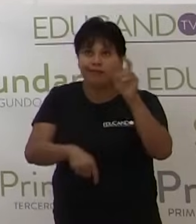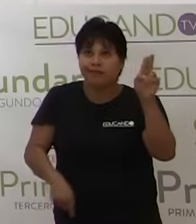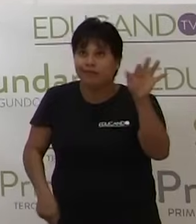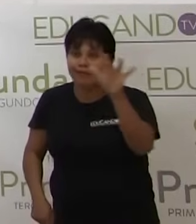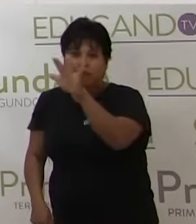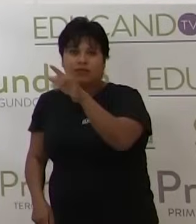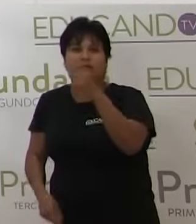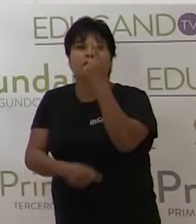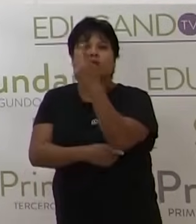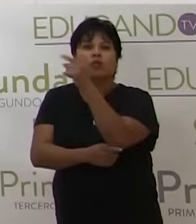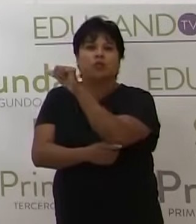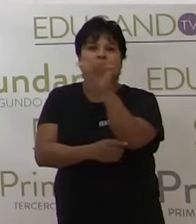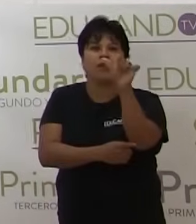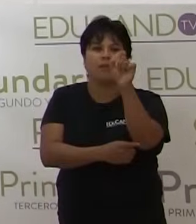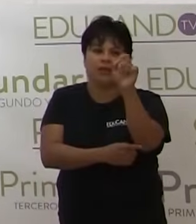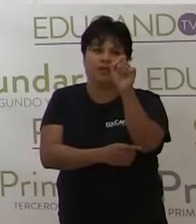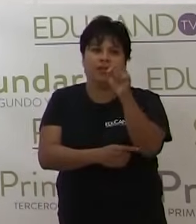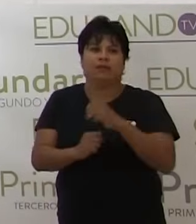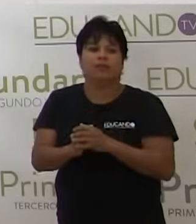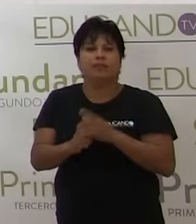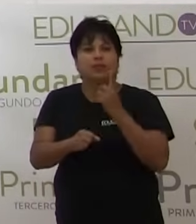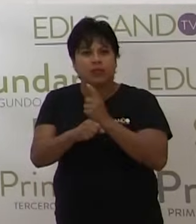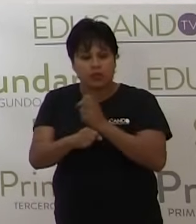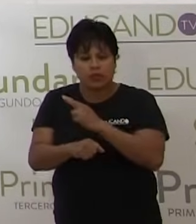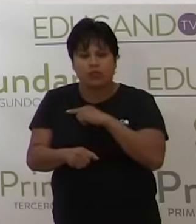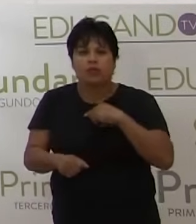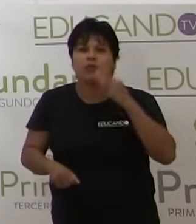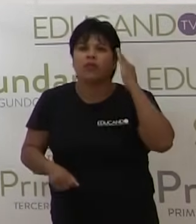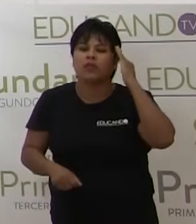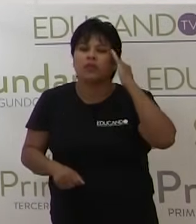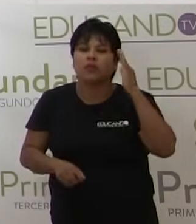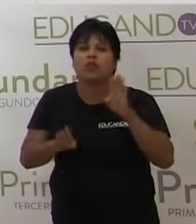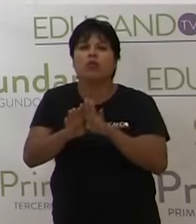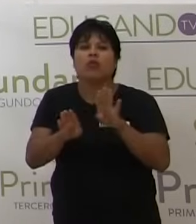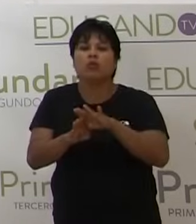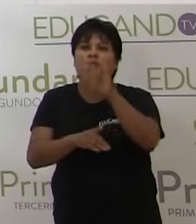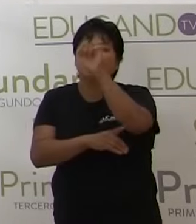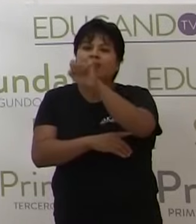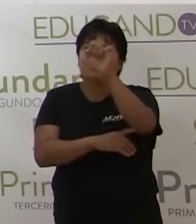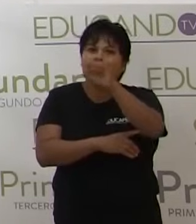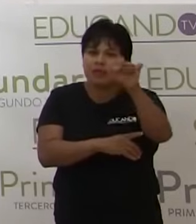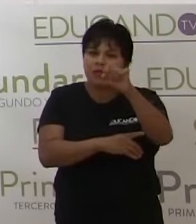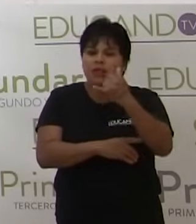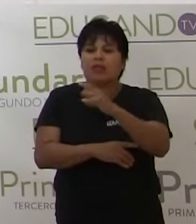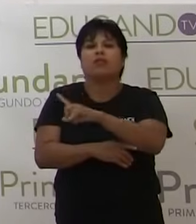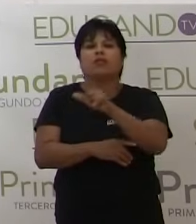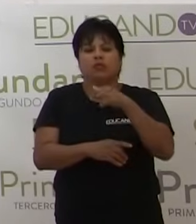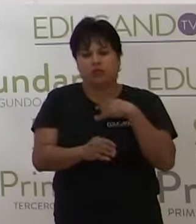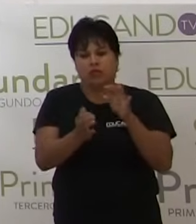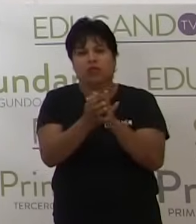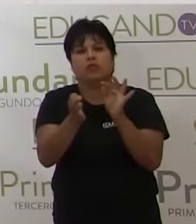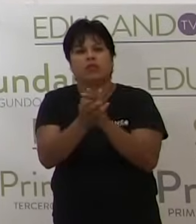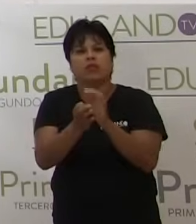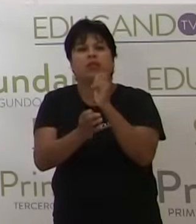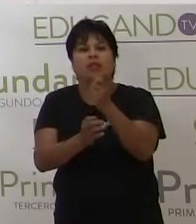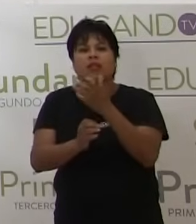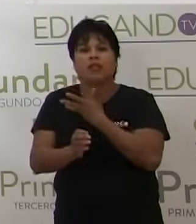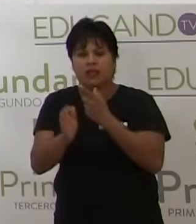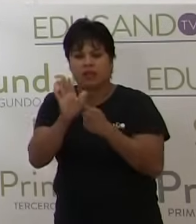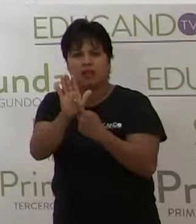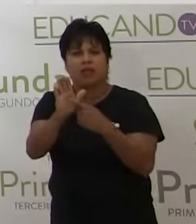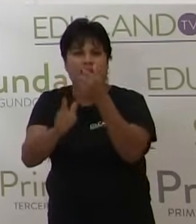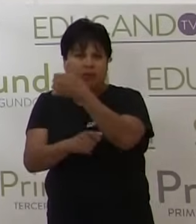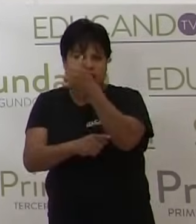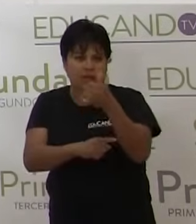uno al 20 primero vamos a conocer Cómo se escriben y después te voy a explicar qué representa cada